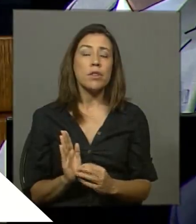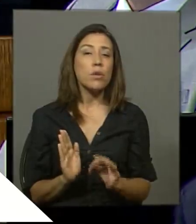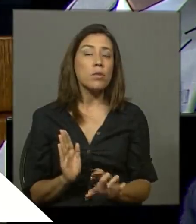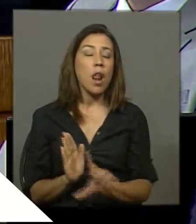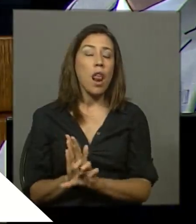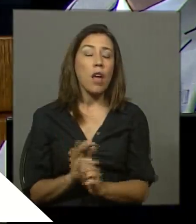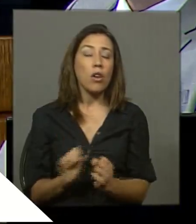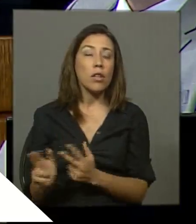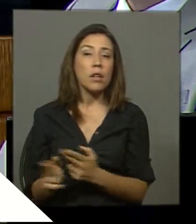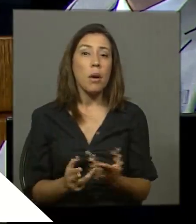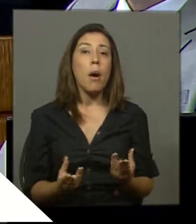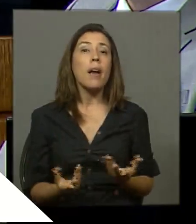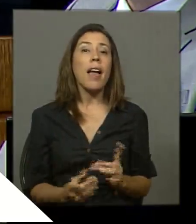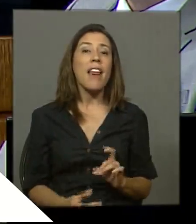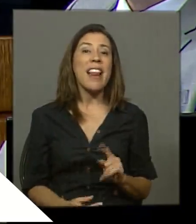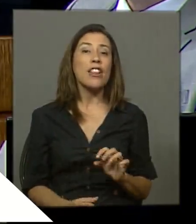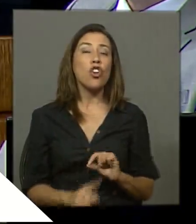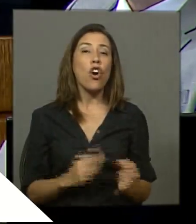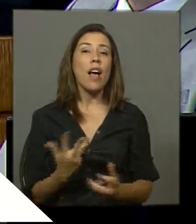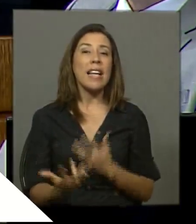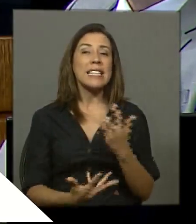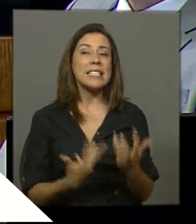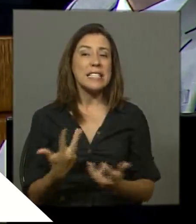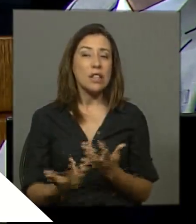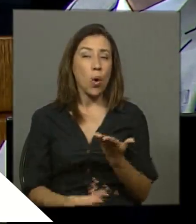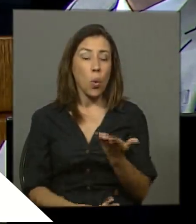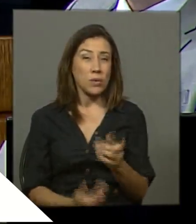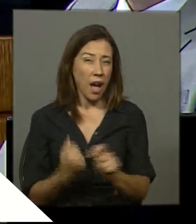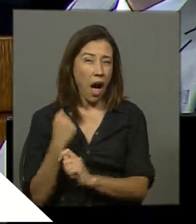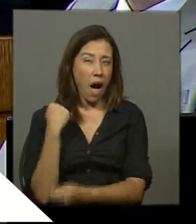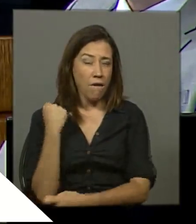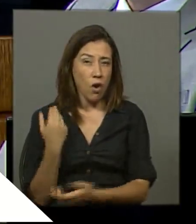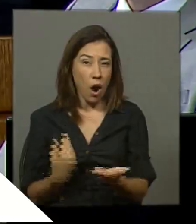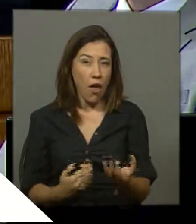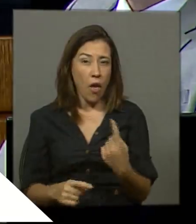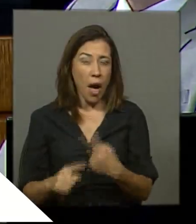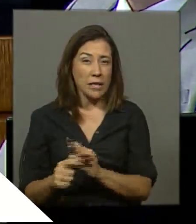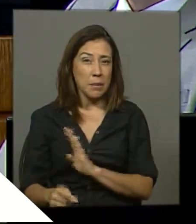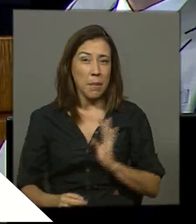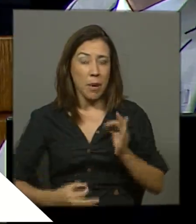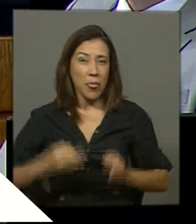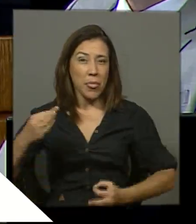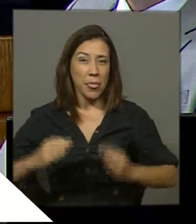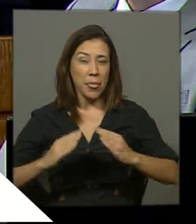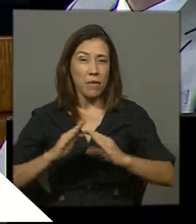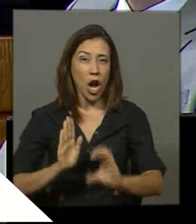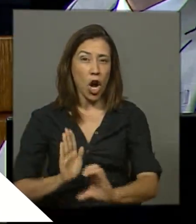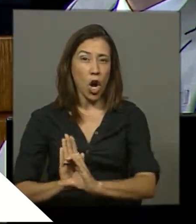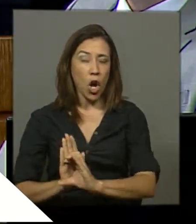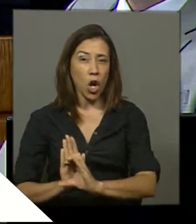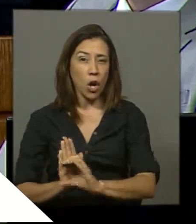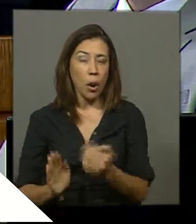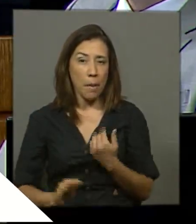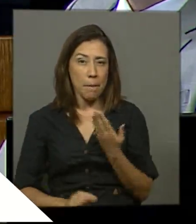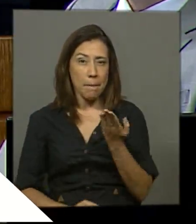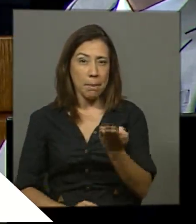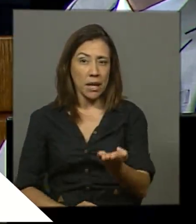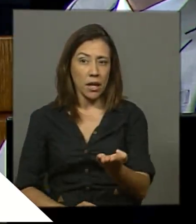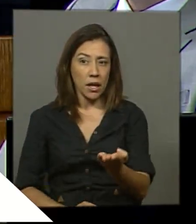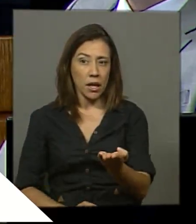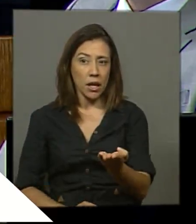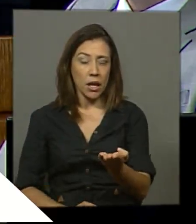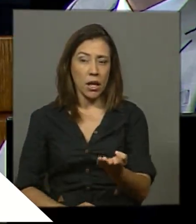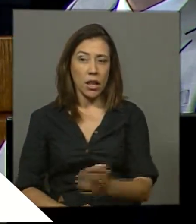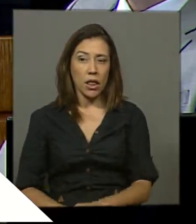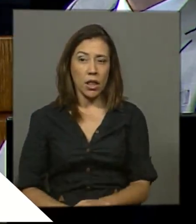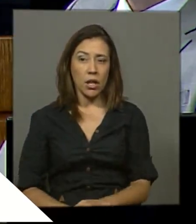antiterrorista que es producir el delito de incendio ministro usted es abogado exmiembro del tribunal constitucional le pido que en